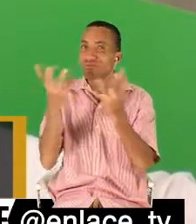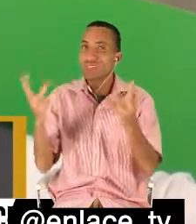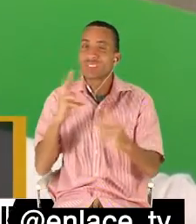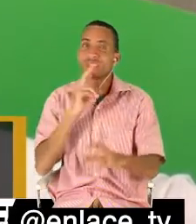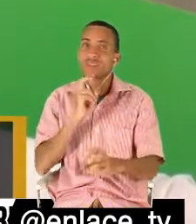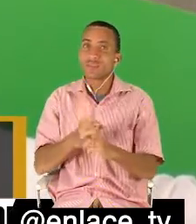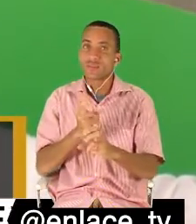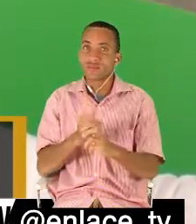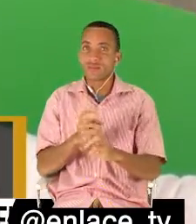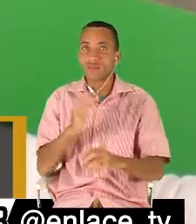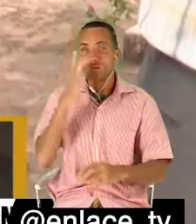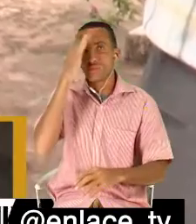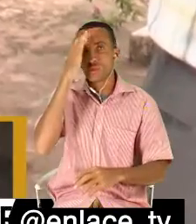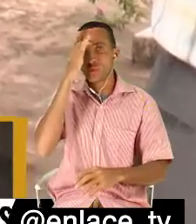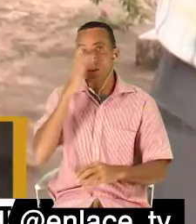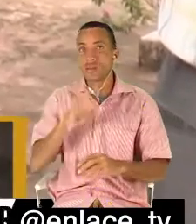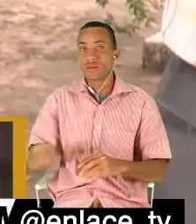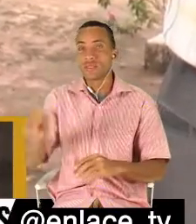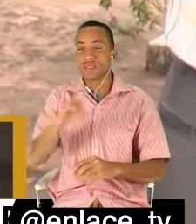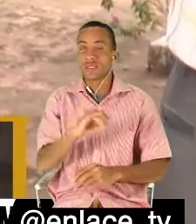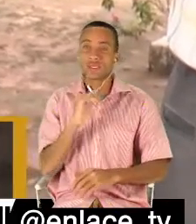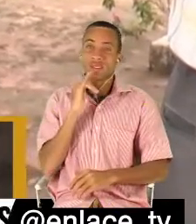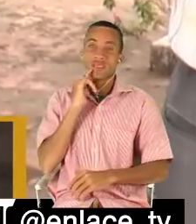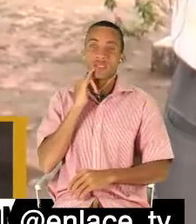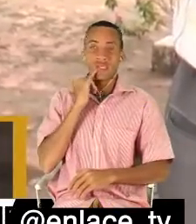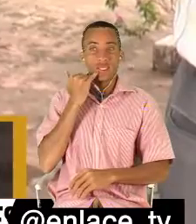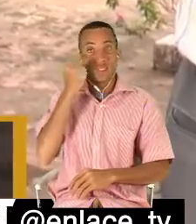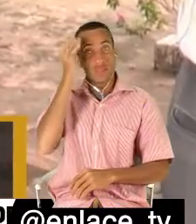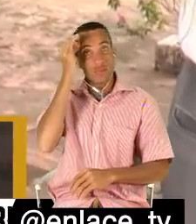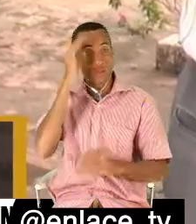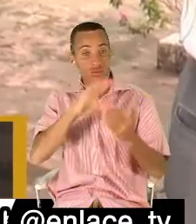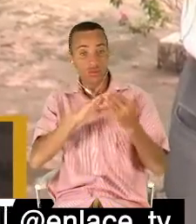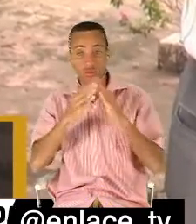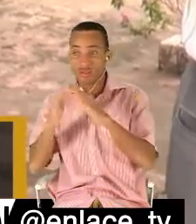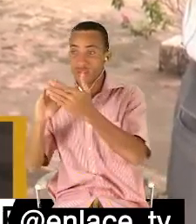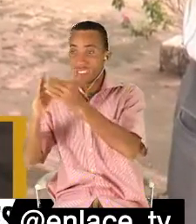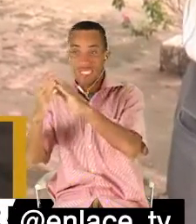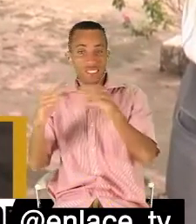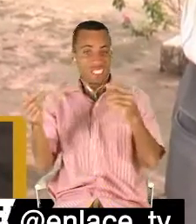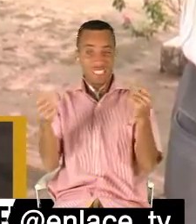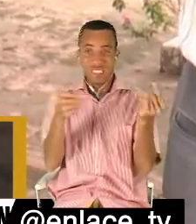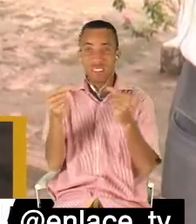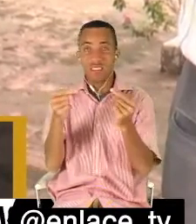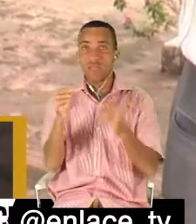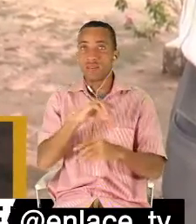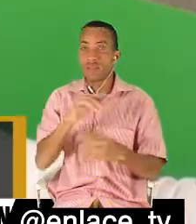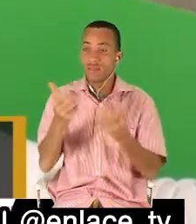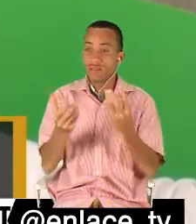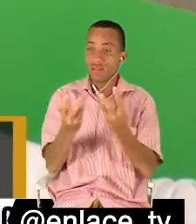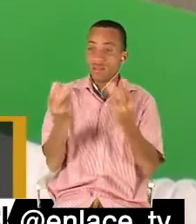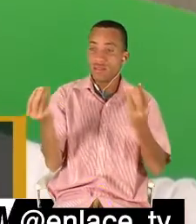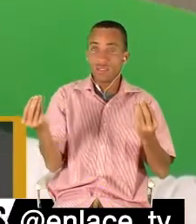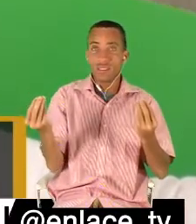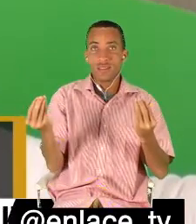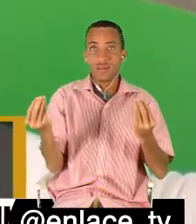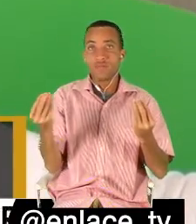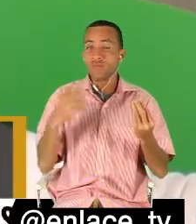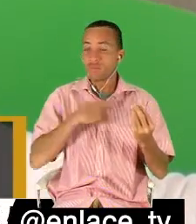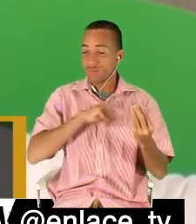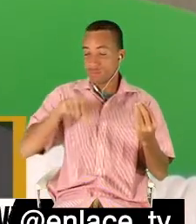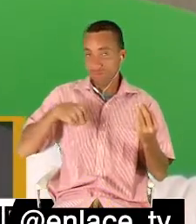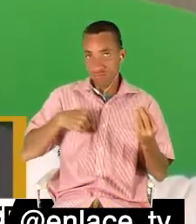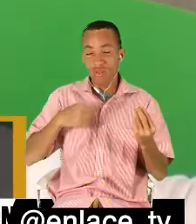en especial por como esos celos que se puedan presentar entre las juntas, pero nosotros en estos momentos somos muy enfáticos en que estamos siguiendo la ley